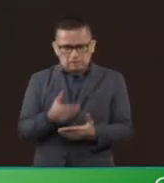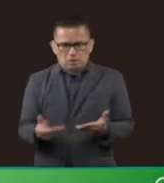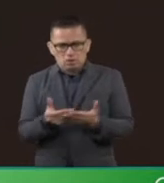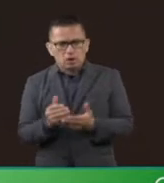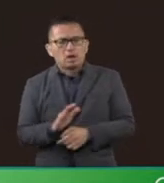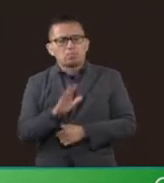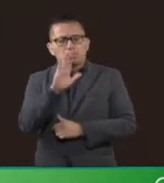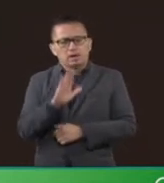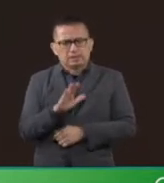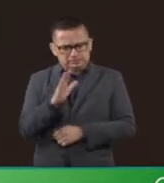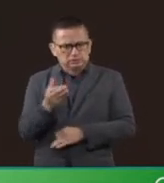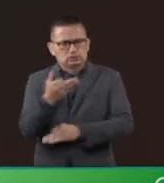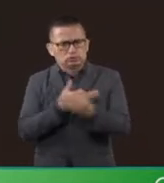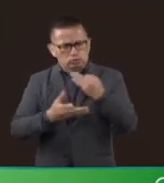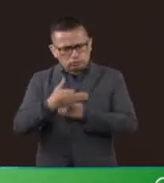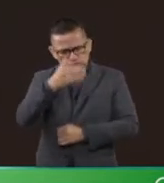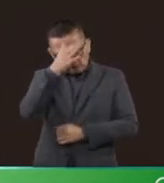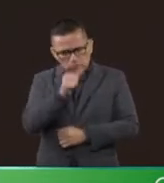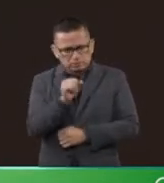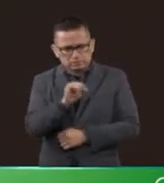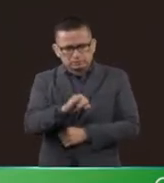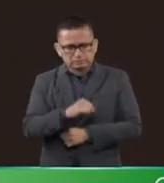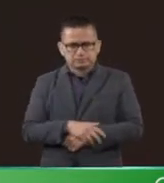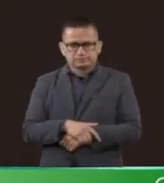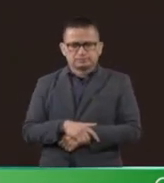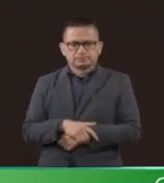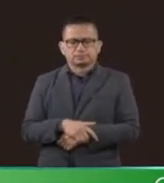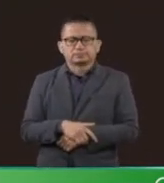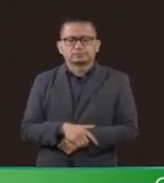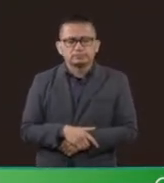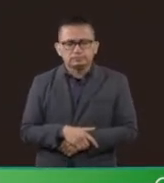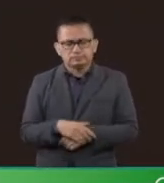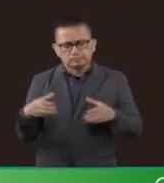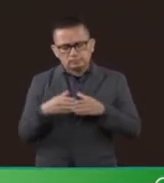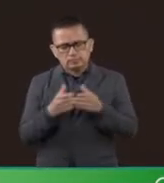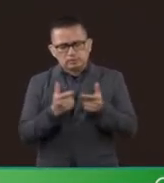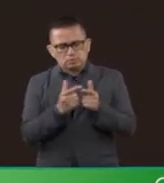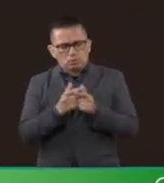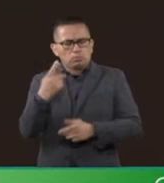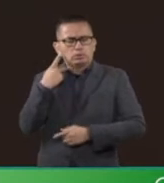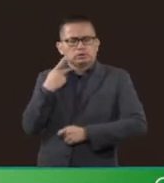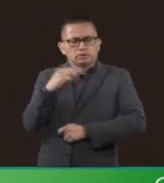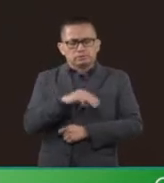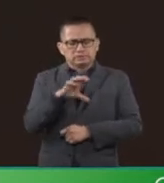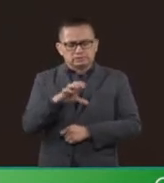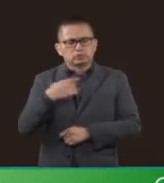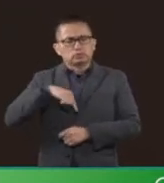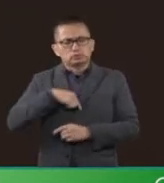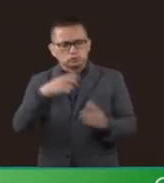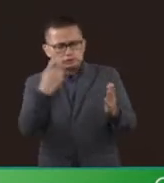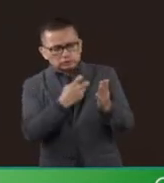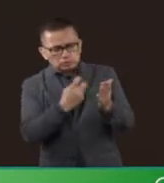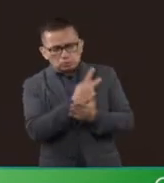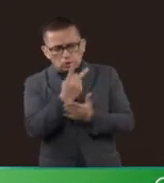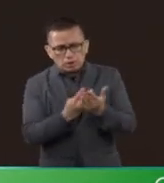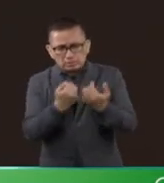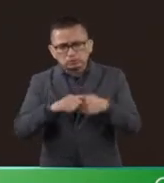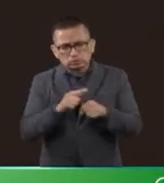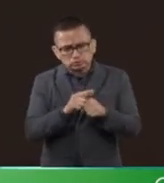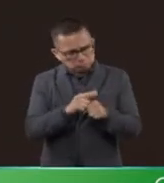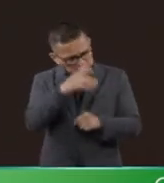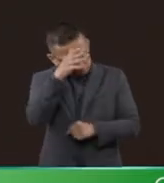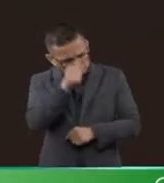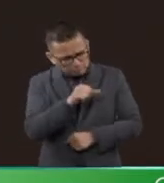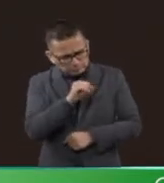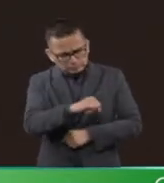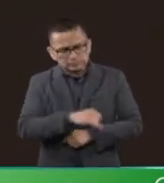favor de un dictamen como este. Sin duda, la bancada naranja apoyará los programas sociales, pero también hacemos un llamado a que